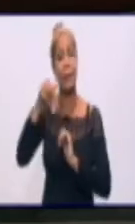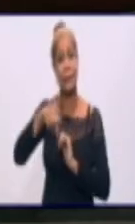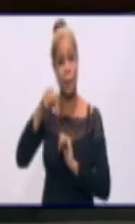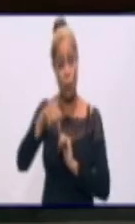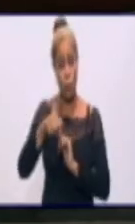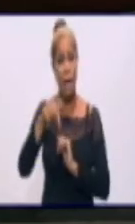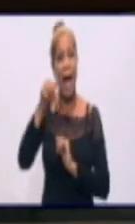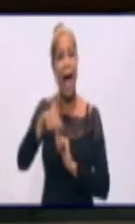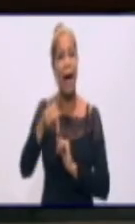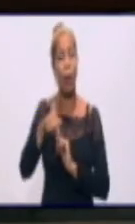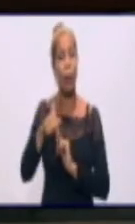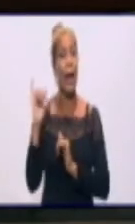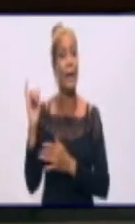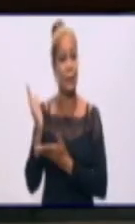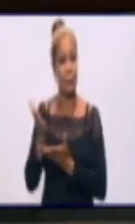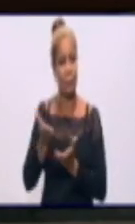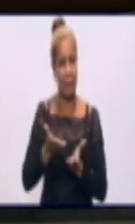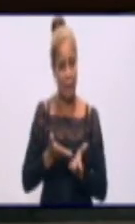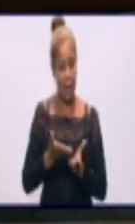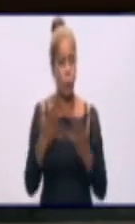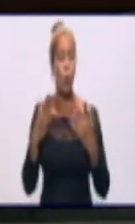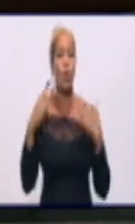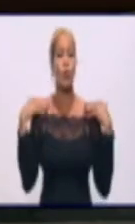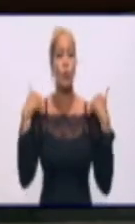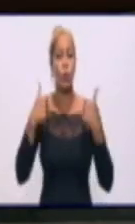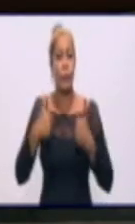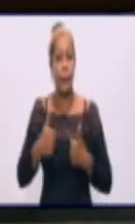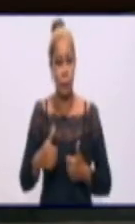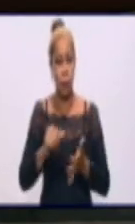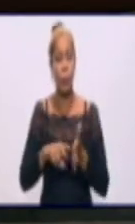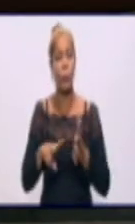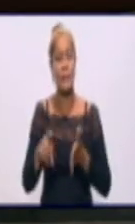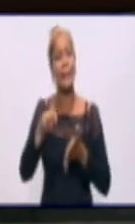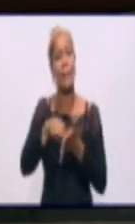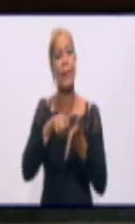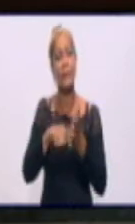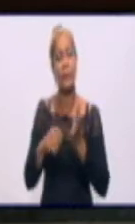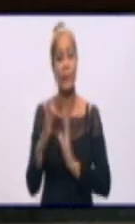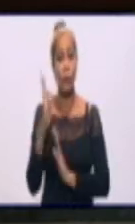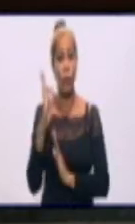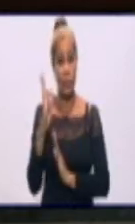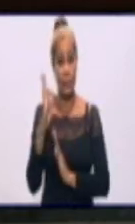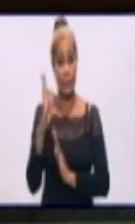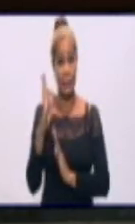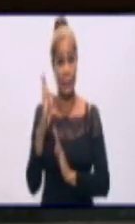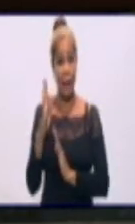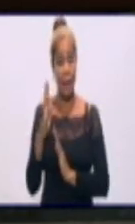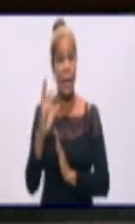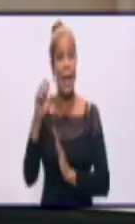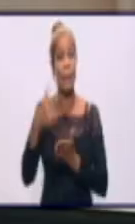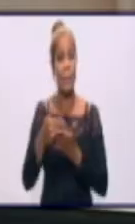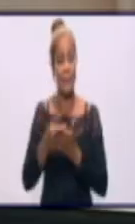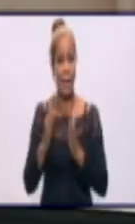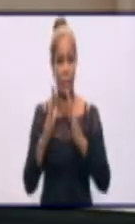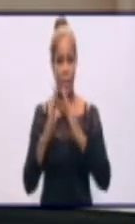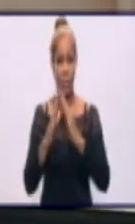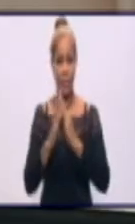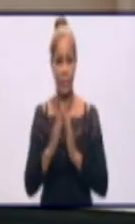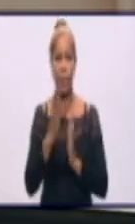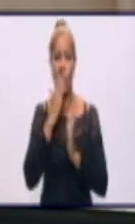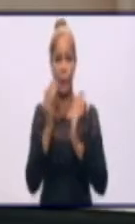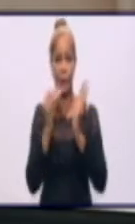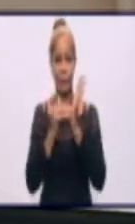Junto a nosotros, Endris Baños González, subdirector provincial de Planificación Física en Granma. Buenas tardes. Buenas tardes, Junel.